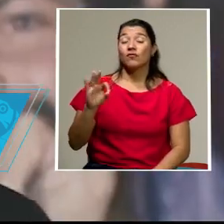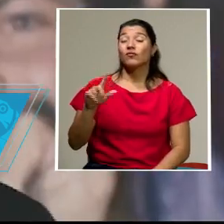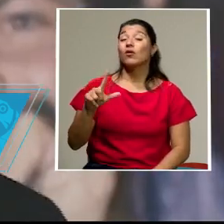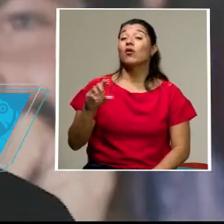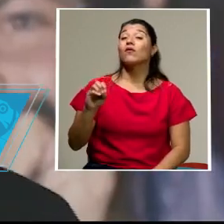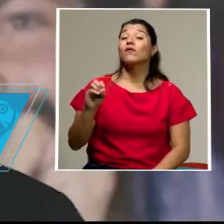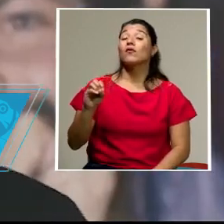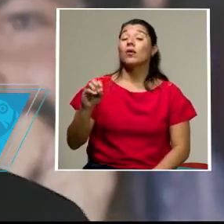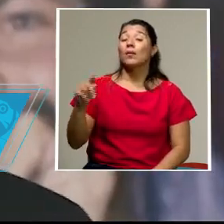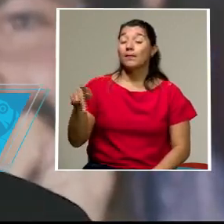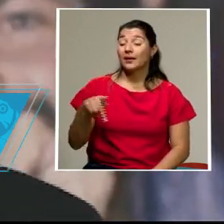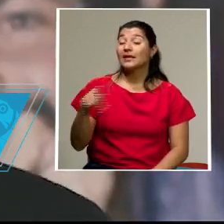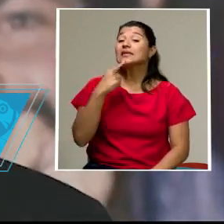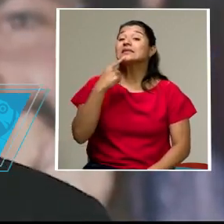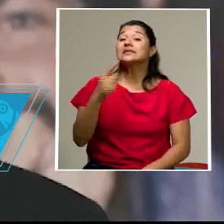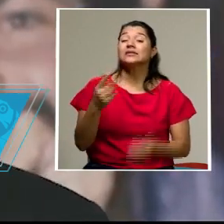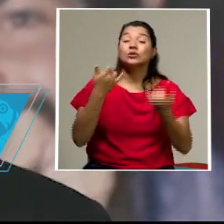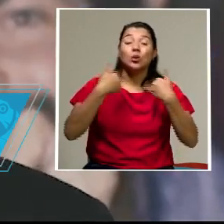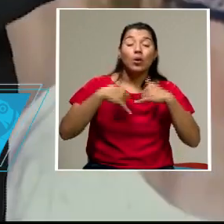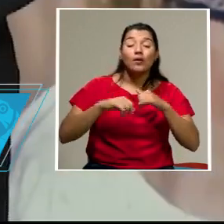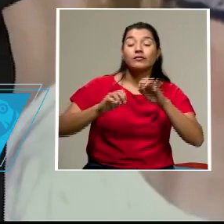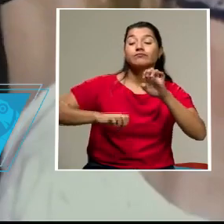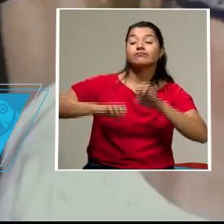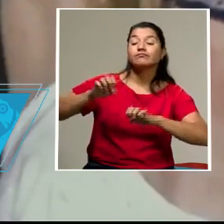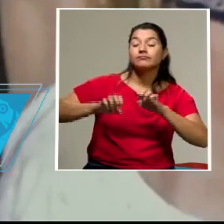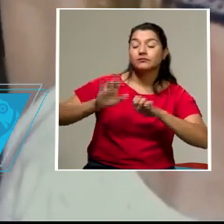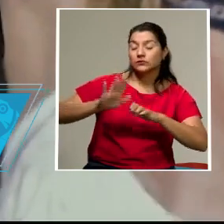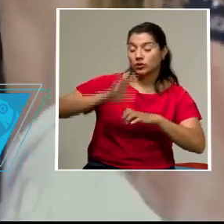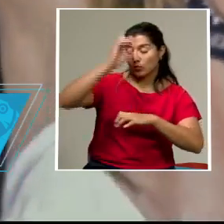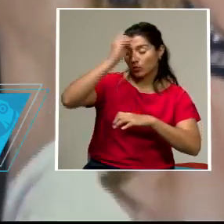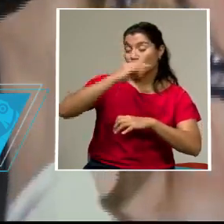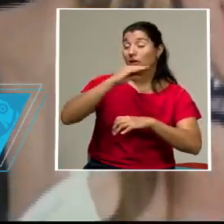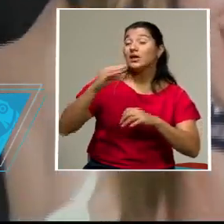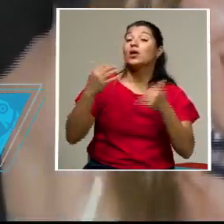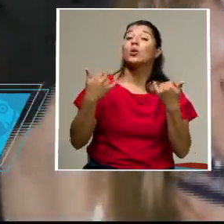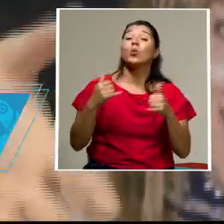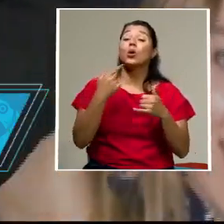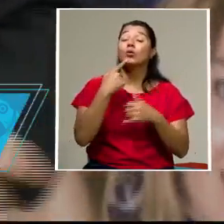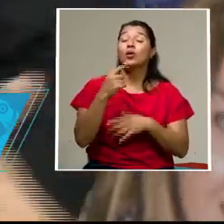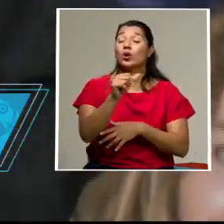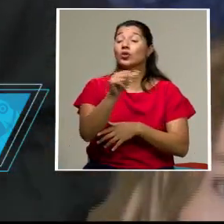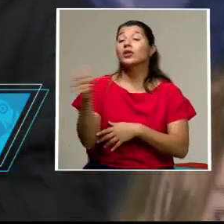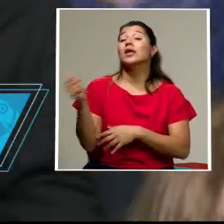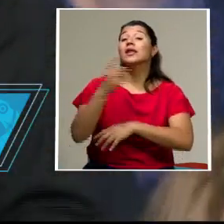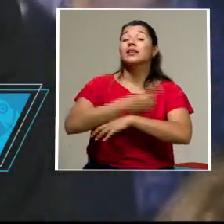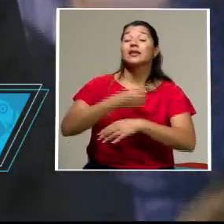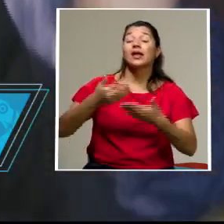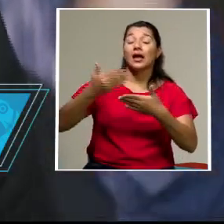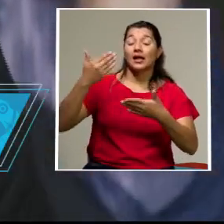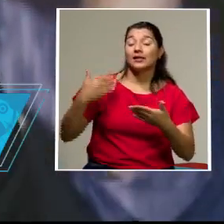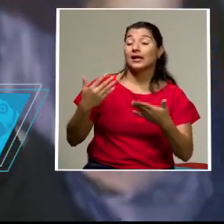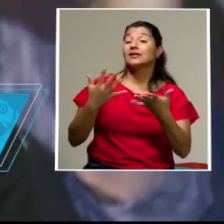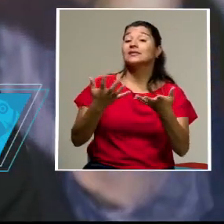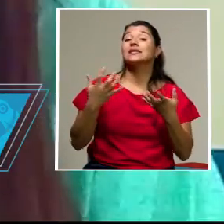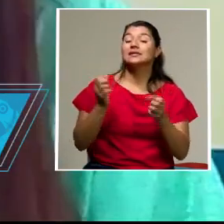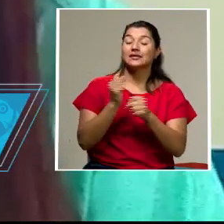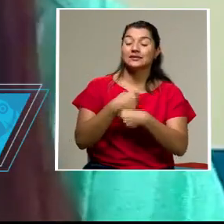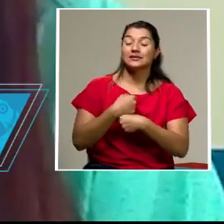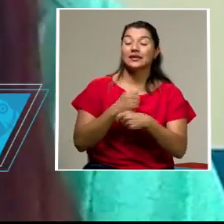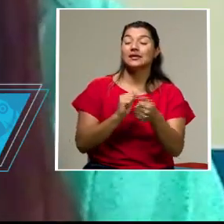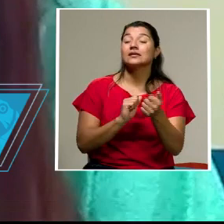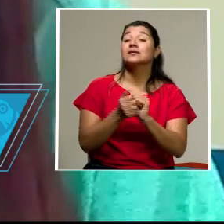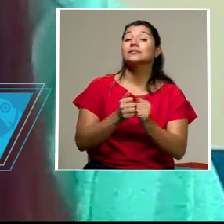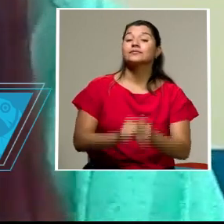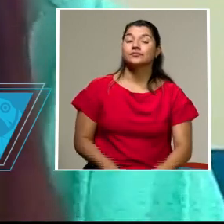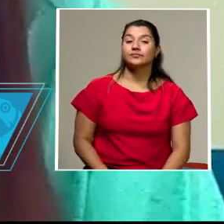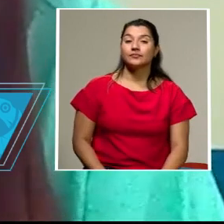Noticias que aún está valorando su postulación, y en el partido agregaron que días atrás hubo una solicitud de requisitos a nombre de Pisa. Personas